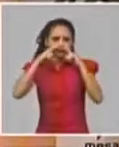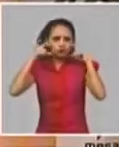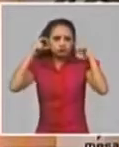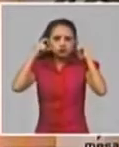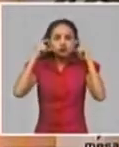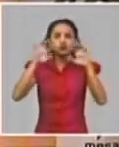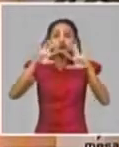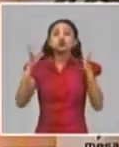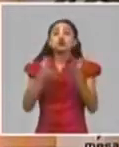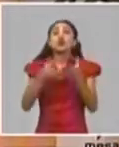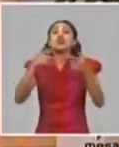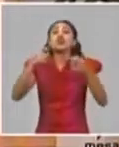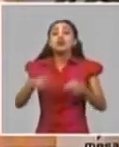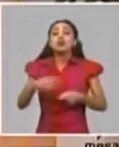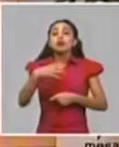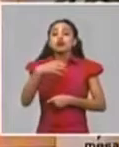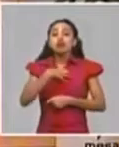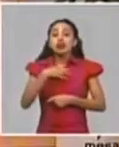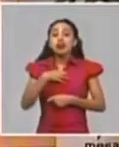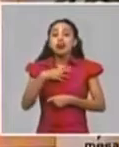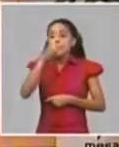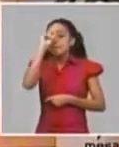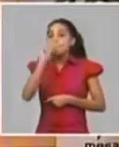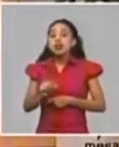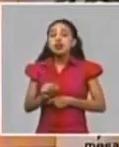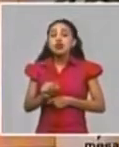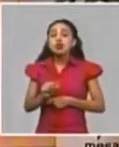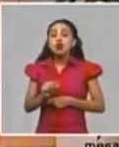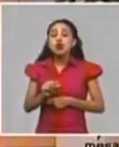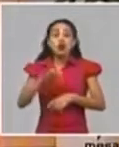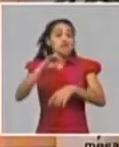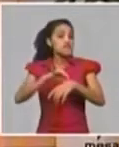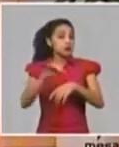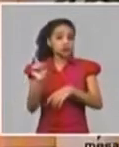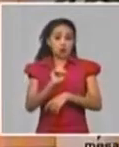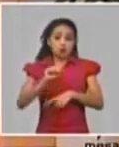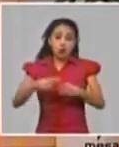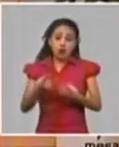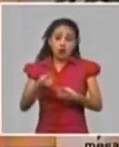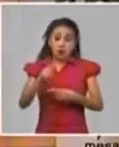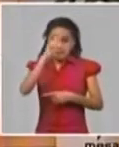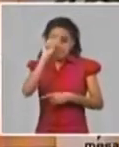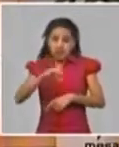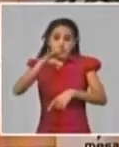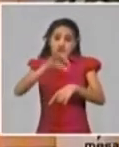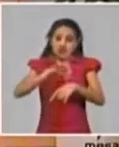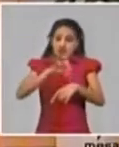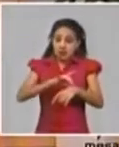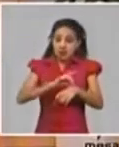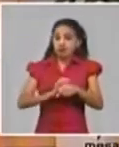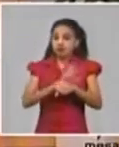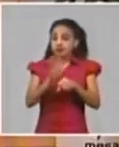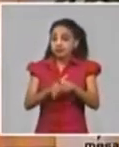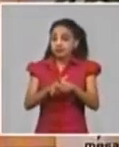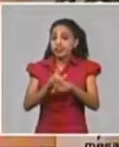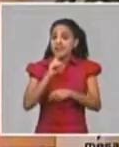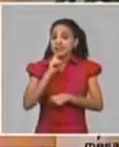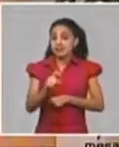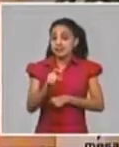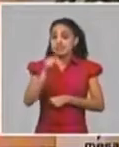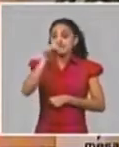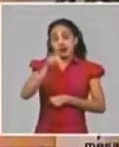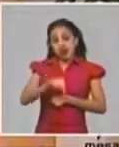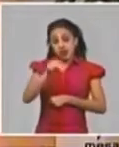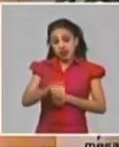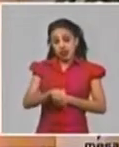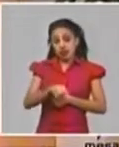tener profesionales sanos, sin enfermarse, porque si se enferman es un problema para ellos, para las brigadas, y el orden